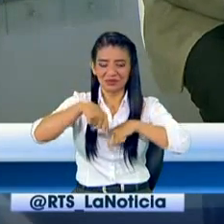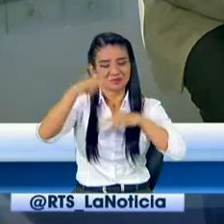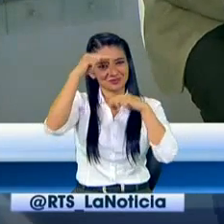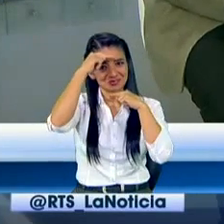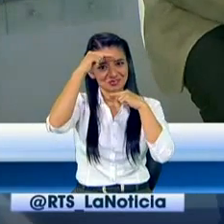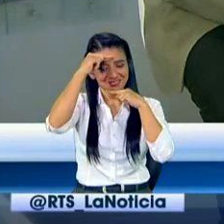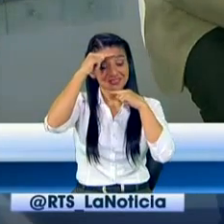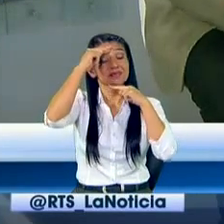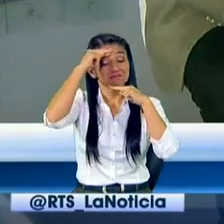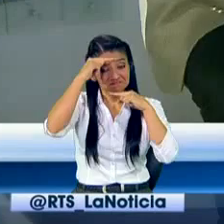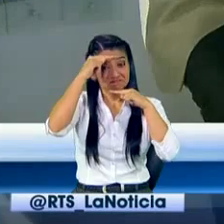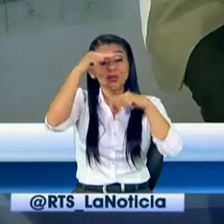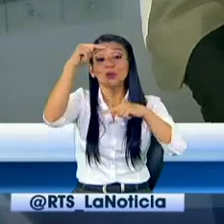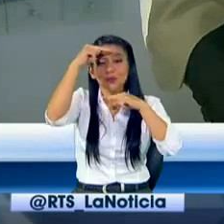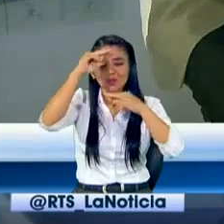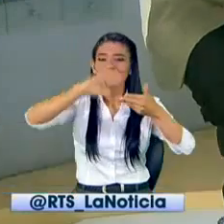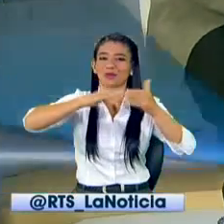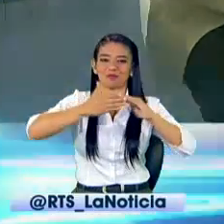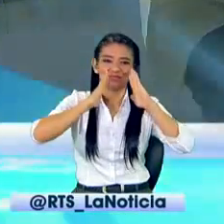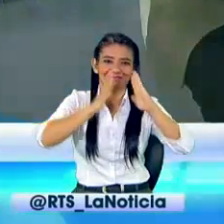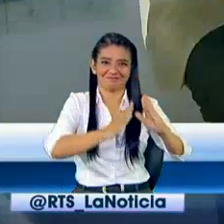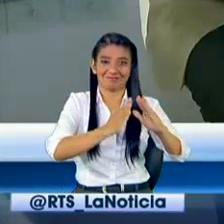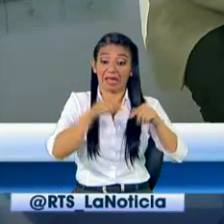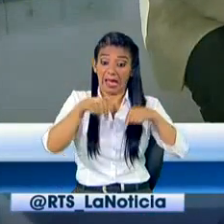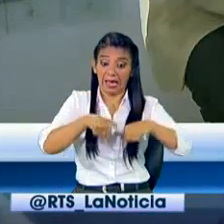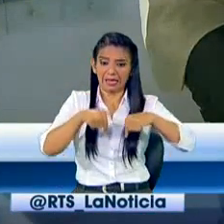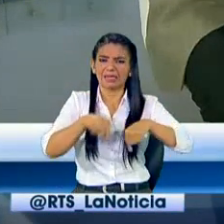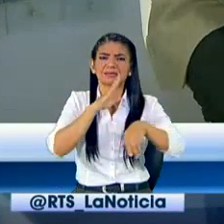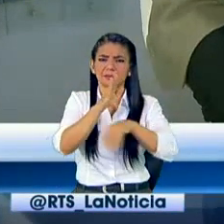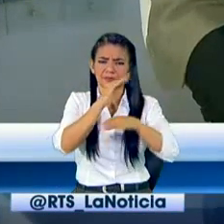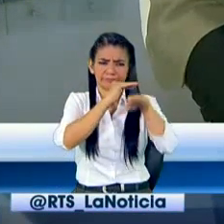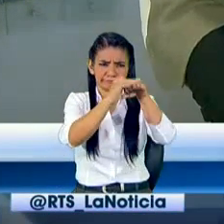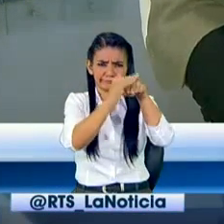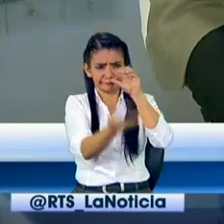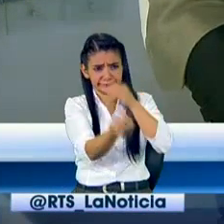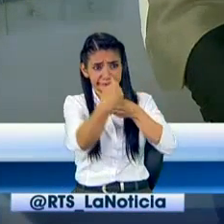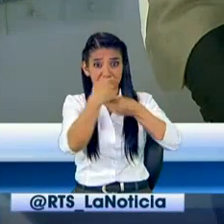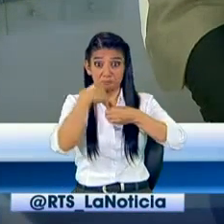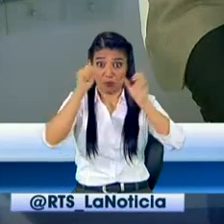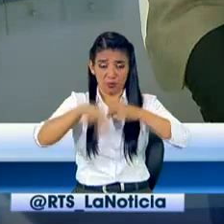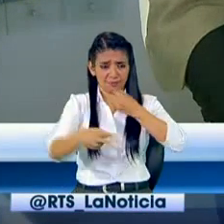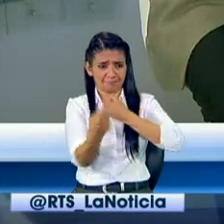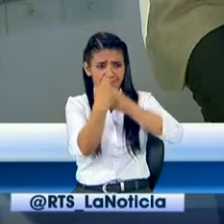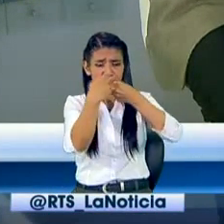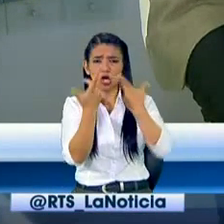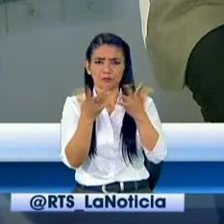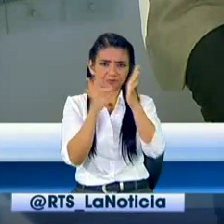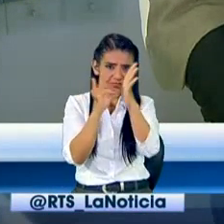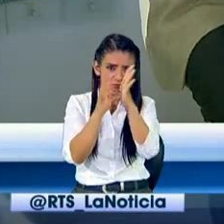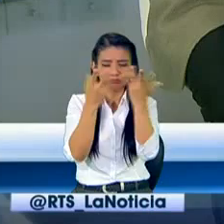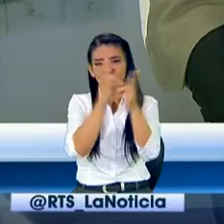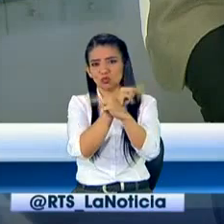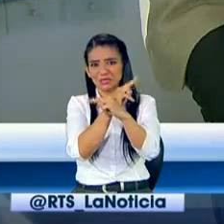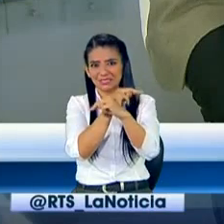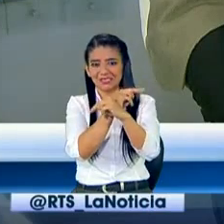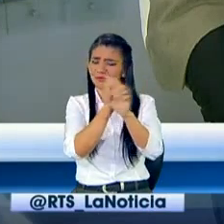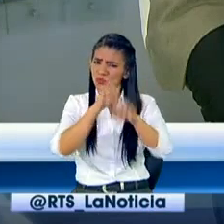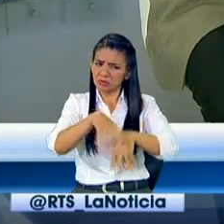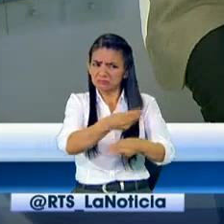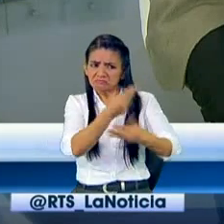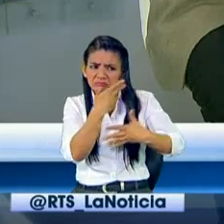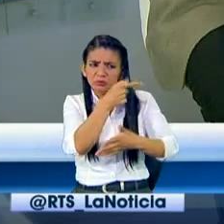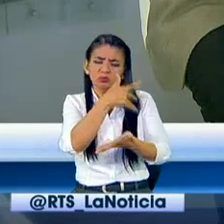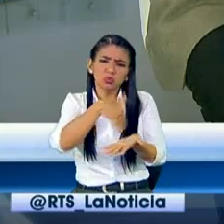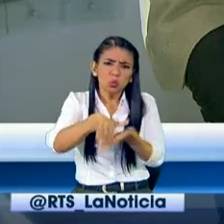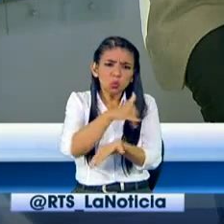del noticiero, la parte de la comunidad, porque aquí nosotros les invitamos a ustedes para que participen activamente a través de las redes sociales y nos hagan saber cuáles son